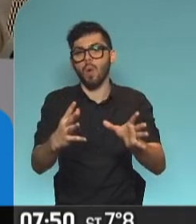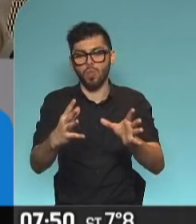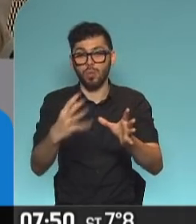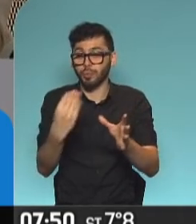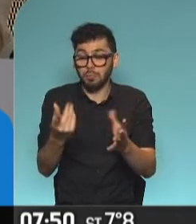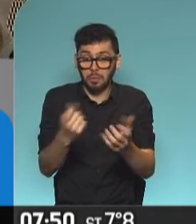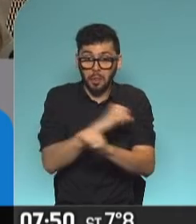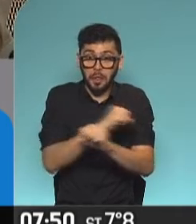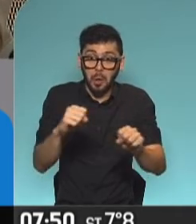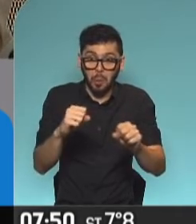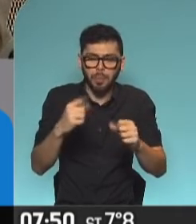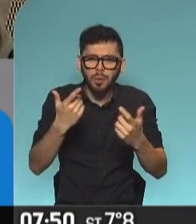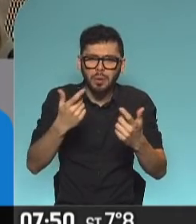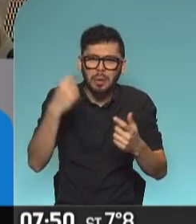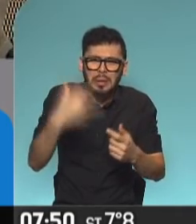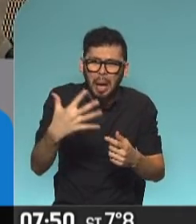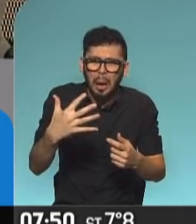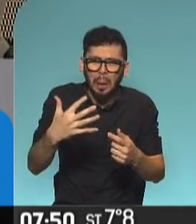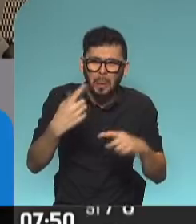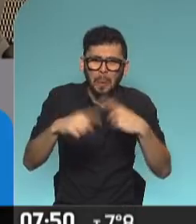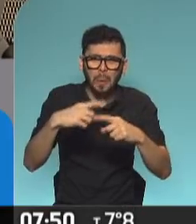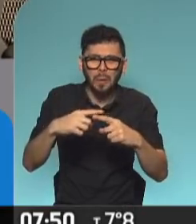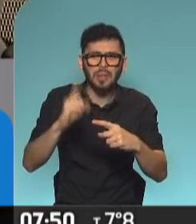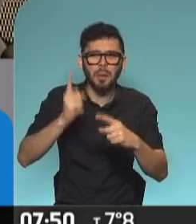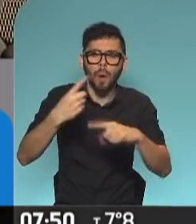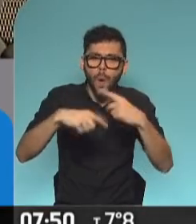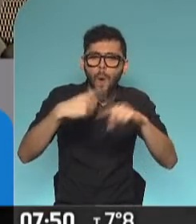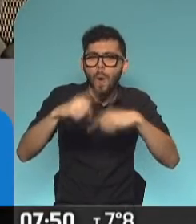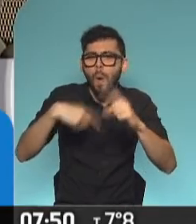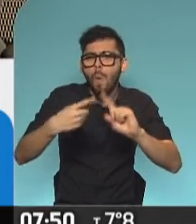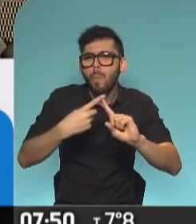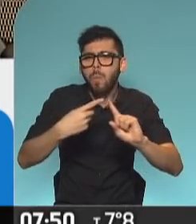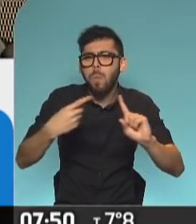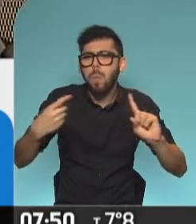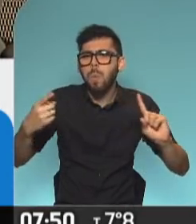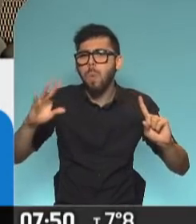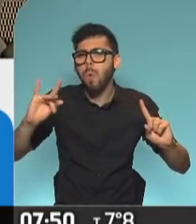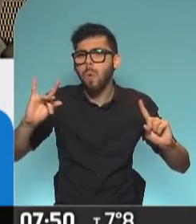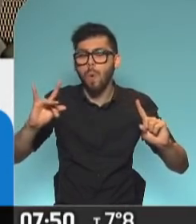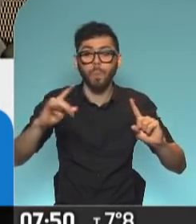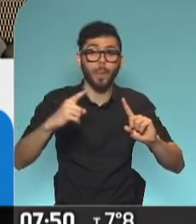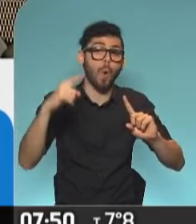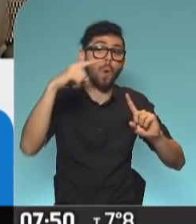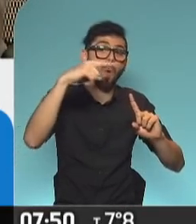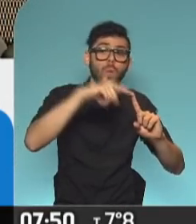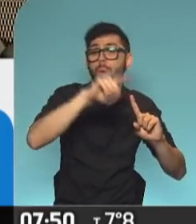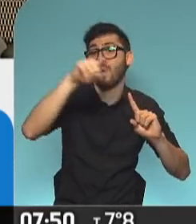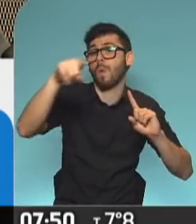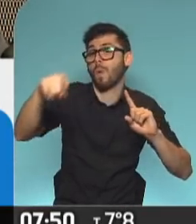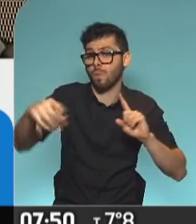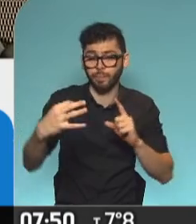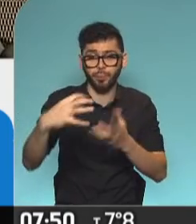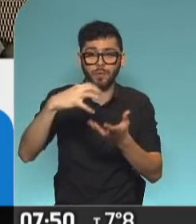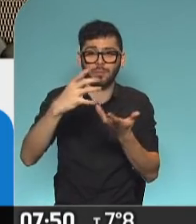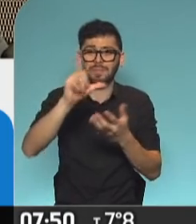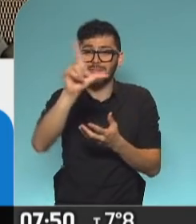noche a la mañana pasó a ser muy caro y muy burocrático y muy engorroso en cuanto a distancias para recorrer, porque había pocos puntos en